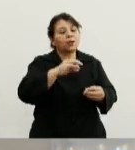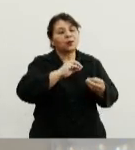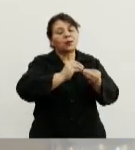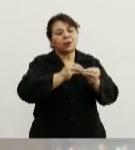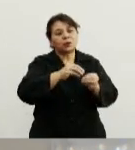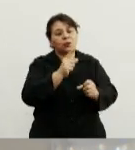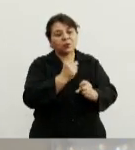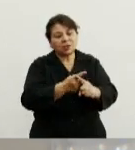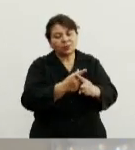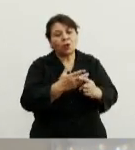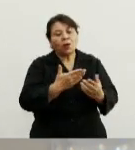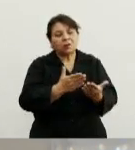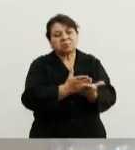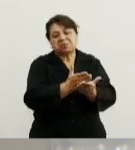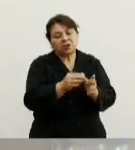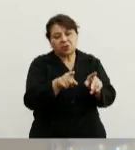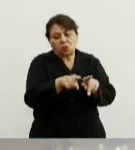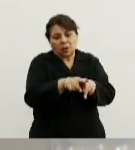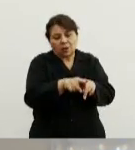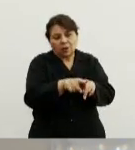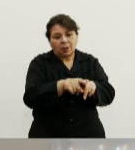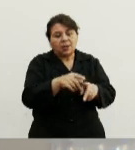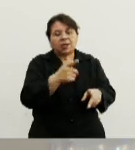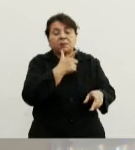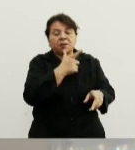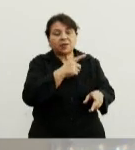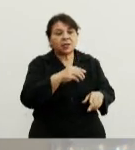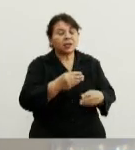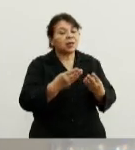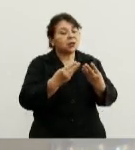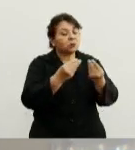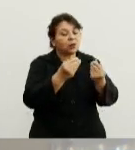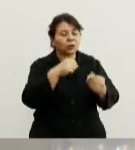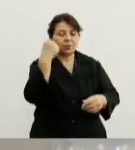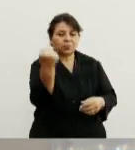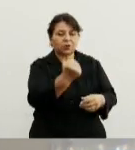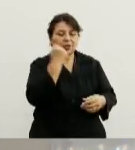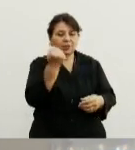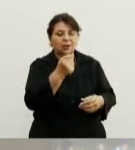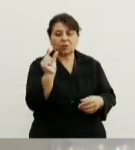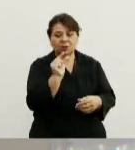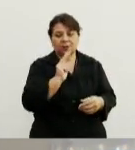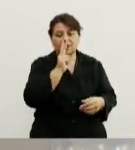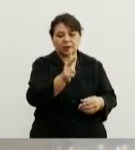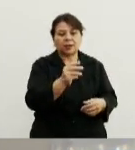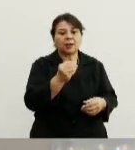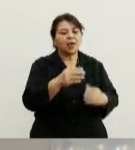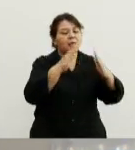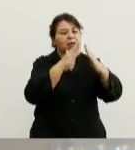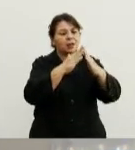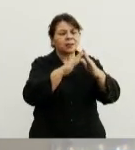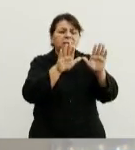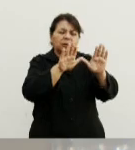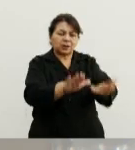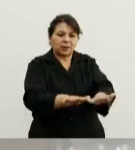con lo cual creo que es de mucho valor que la gente como dije recién se quede en casa y que